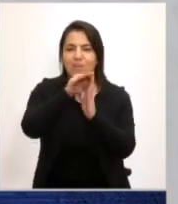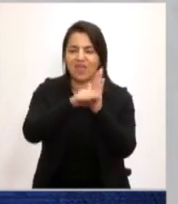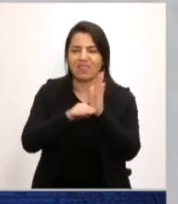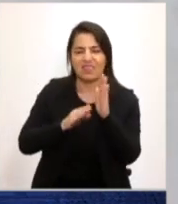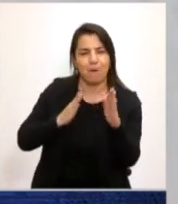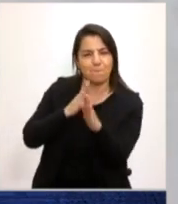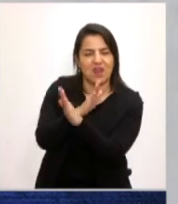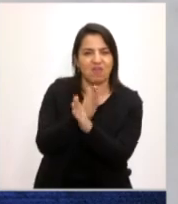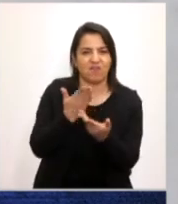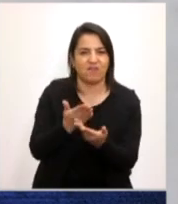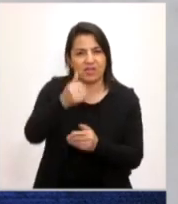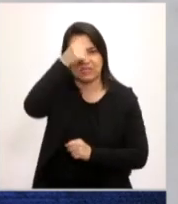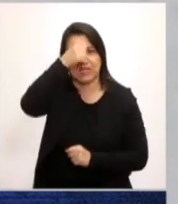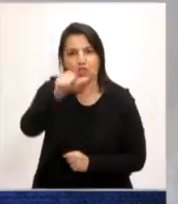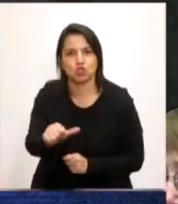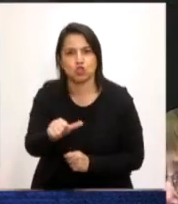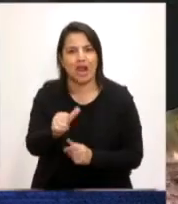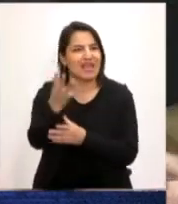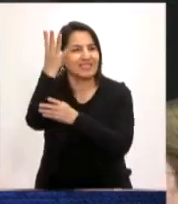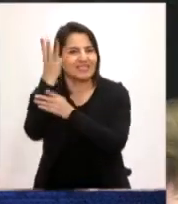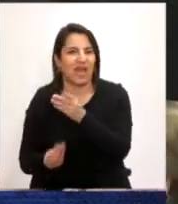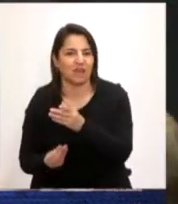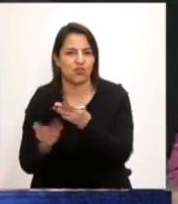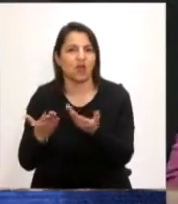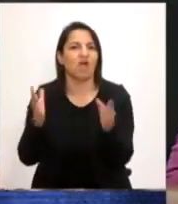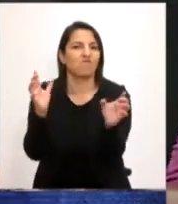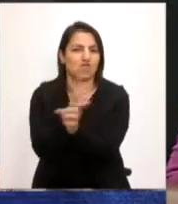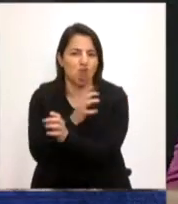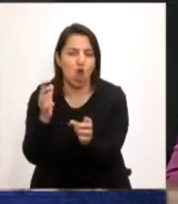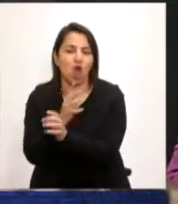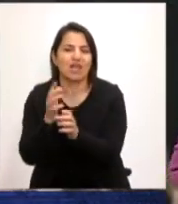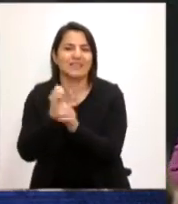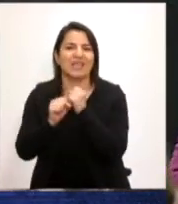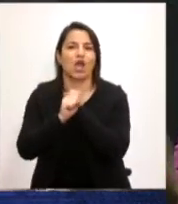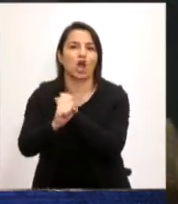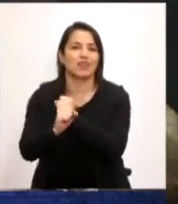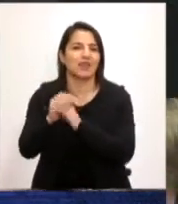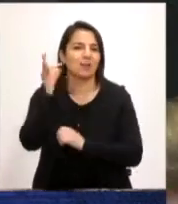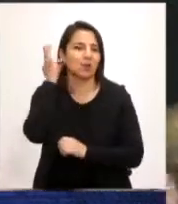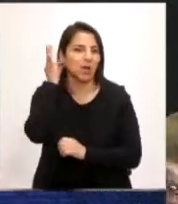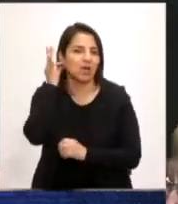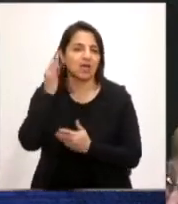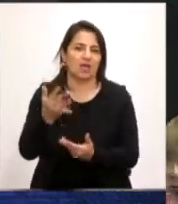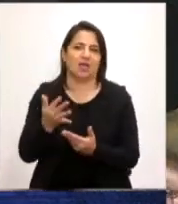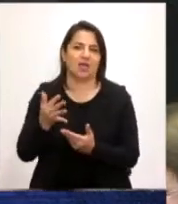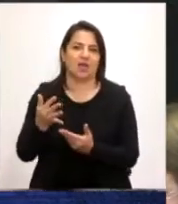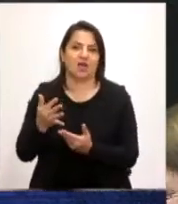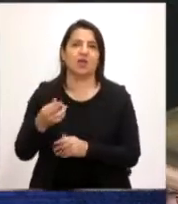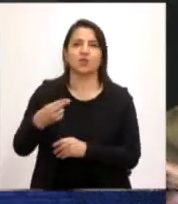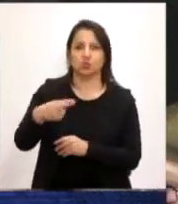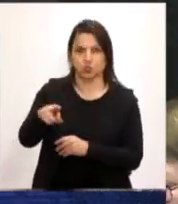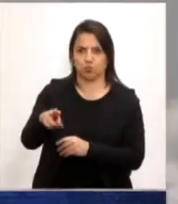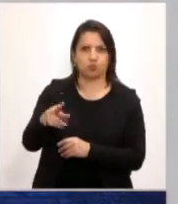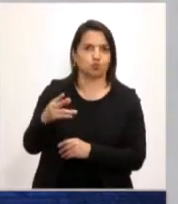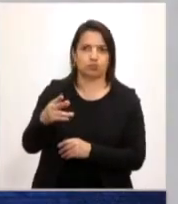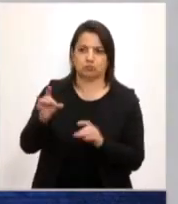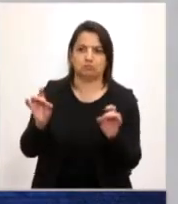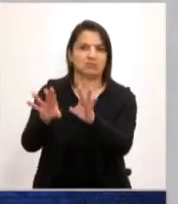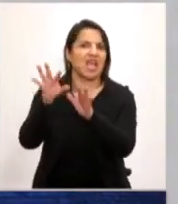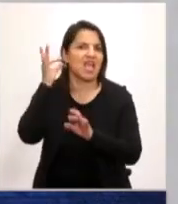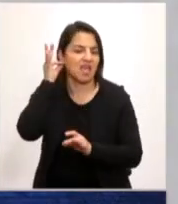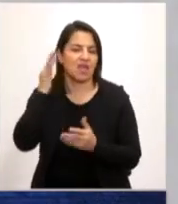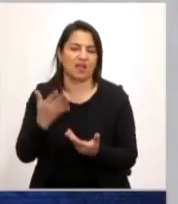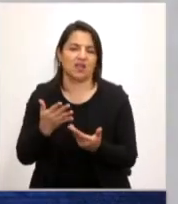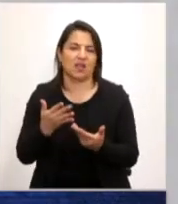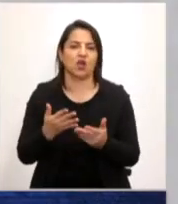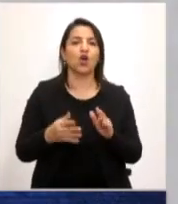prevenir, sancionar y erradicar la violencia en contra de las mujeres en razón de su género. Esta norma legal